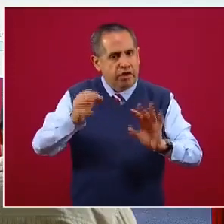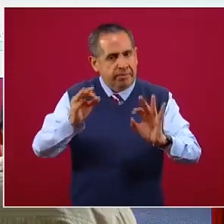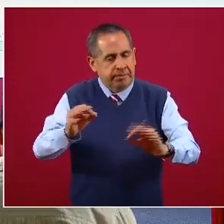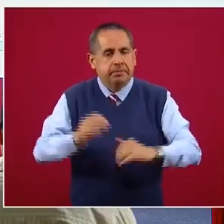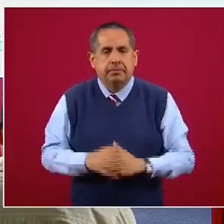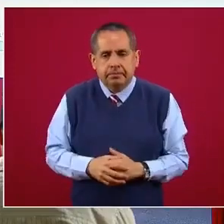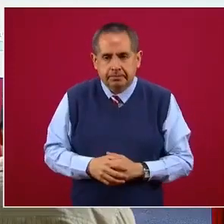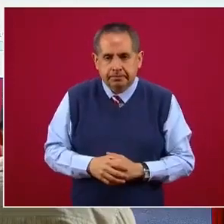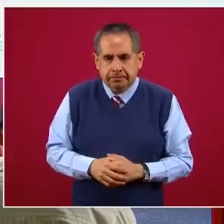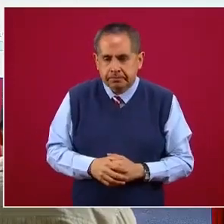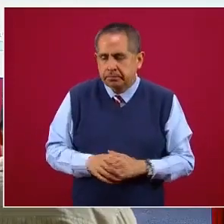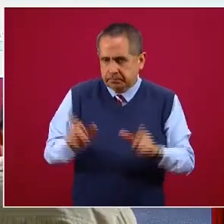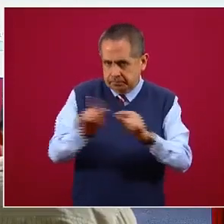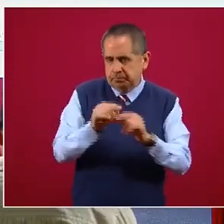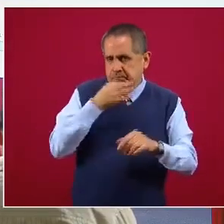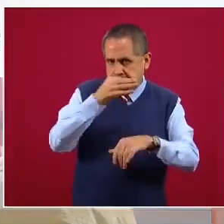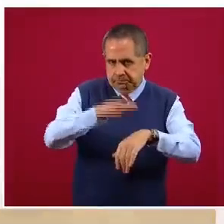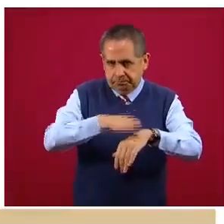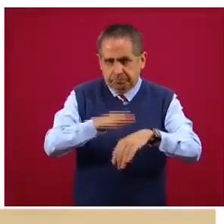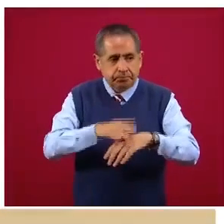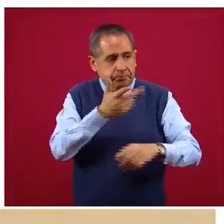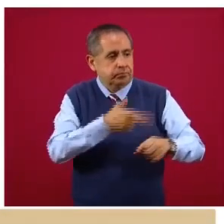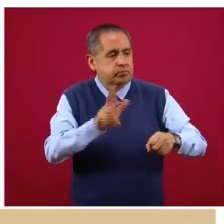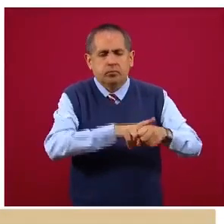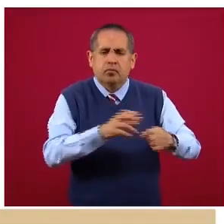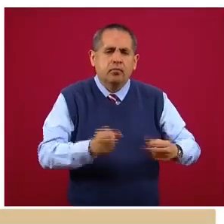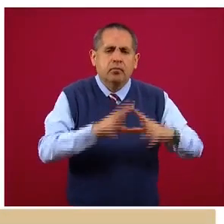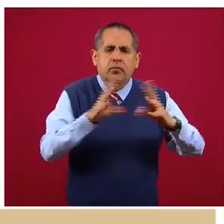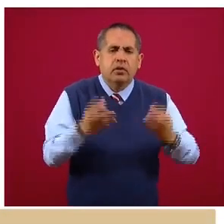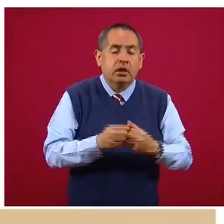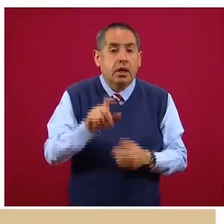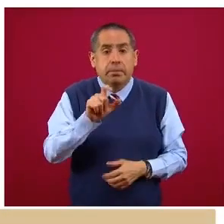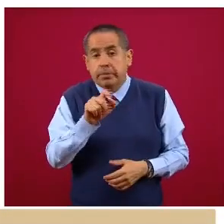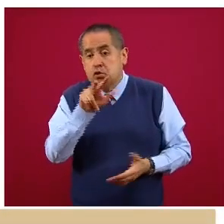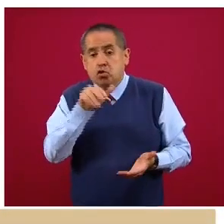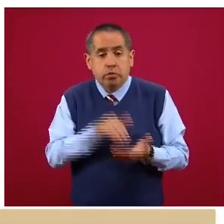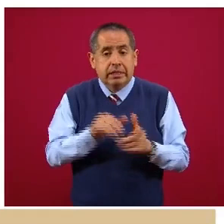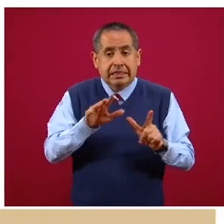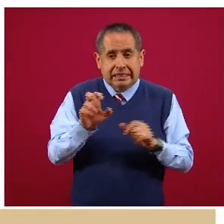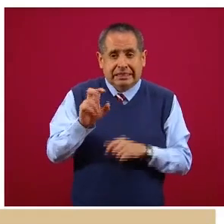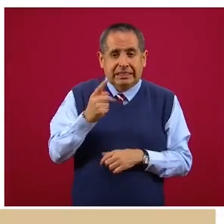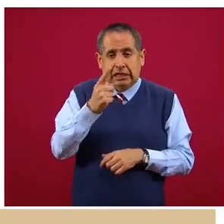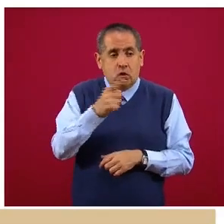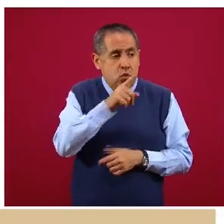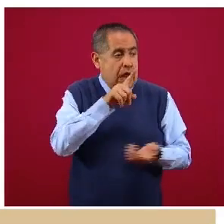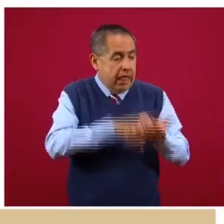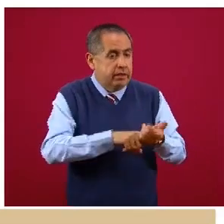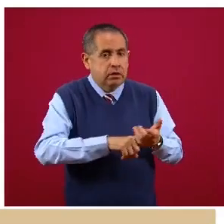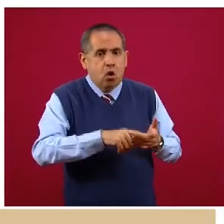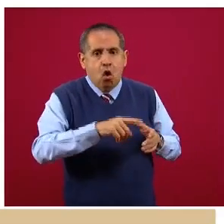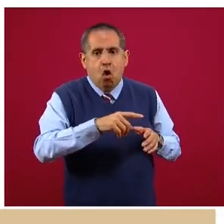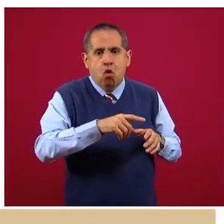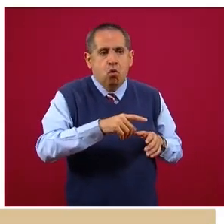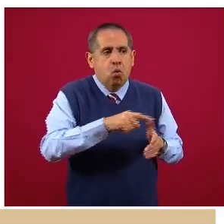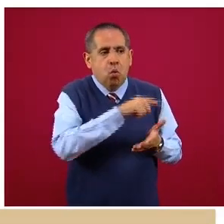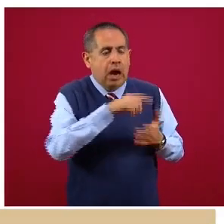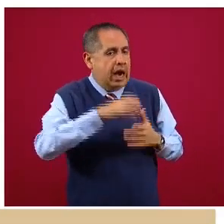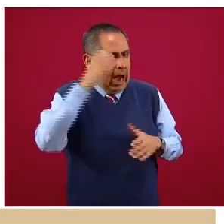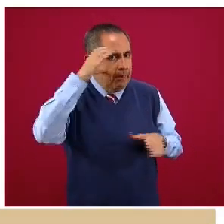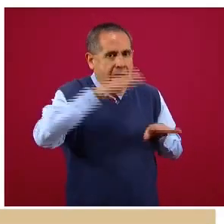con la ocupación hospitalaria. De las 28.831 camas generales totales,